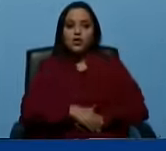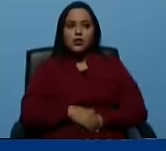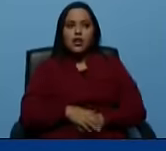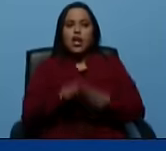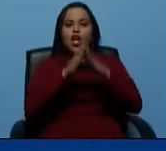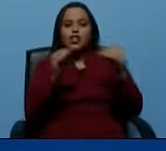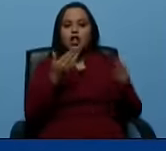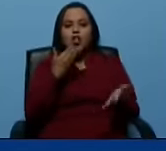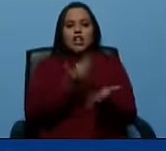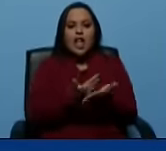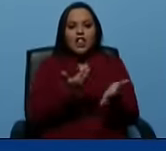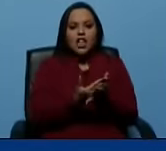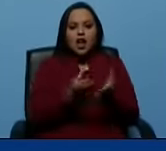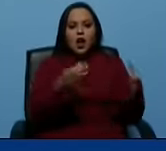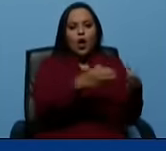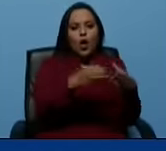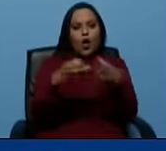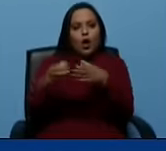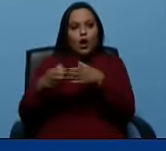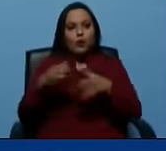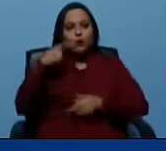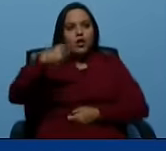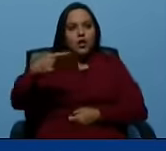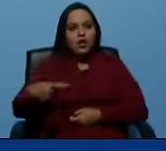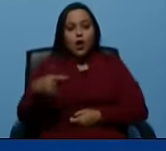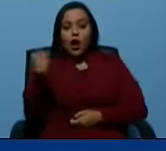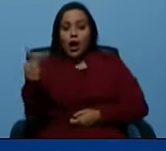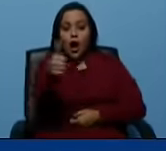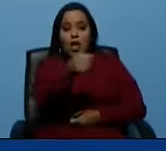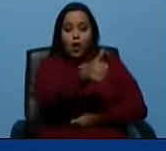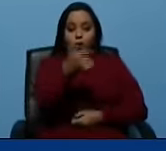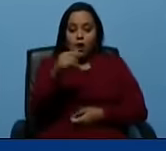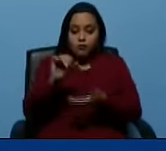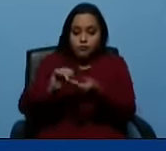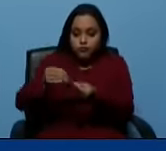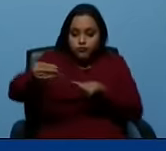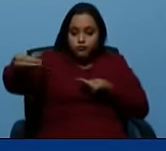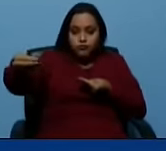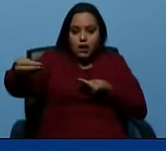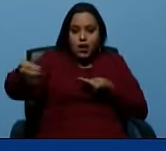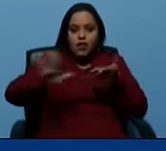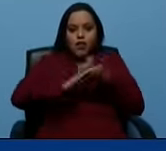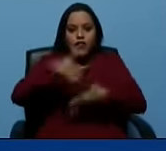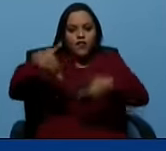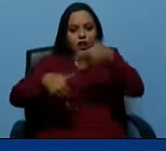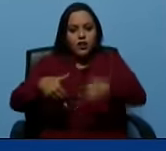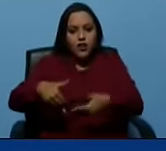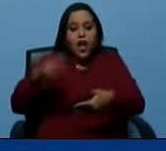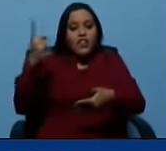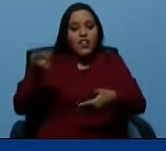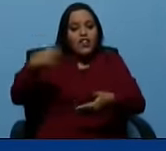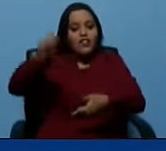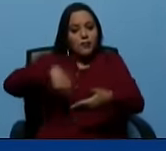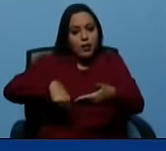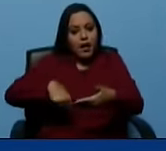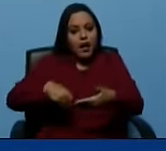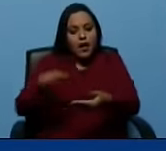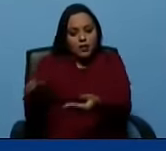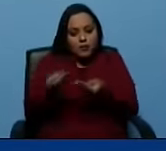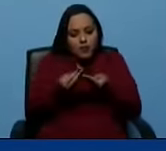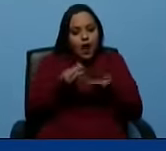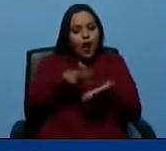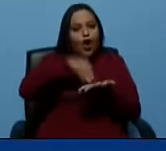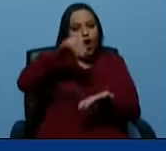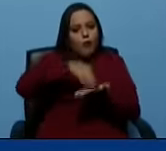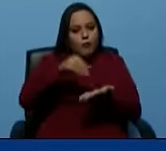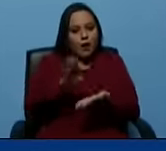los testigos de las organizaciones políticas. A cada uno se les entrega el acta de escrutinio. Ellos la deben firmar y se quedan con una copia del